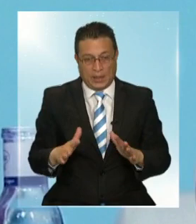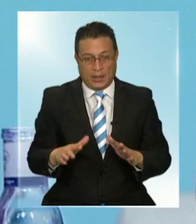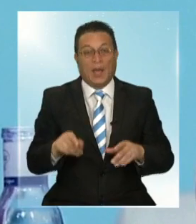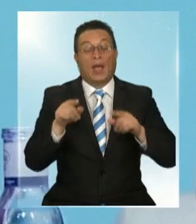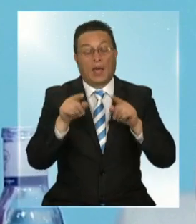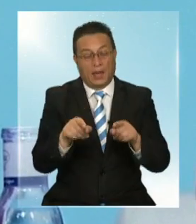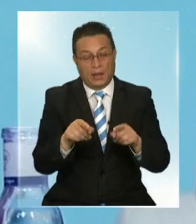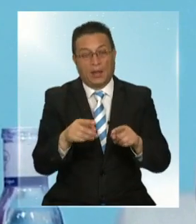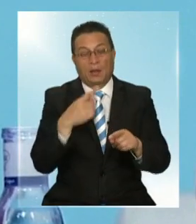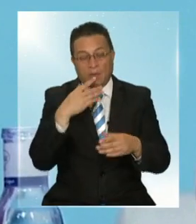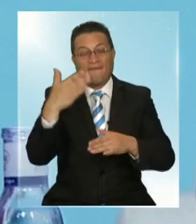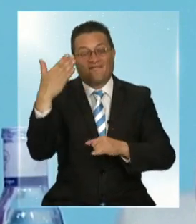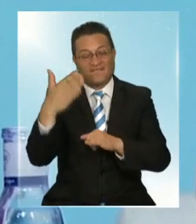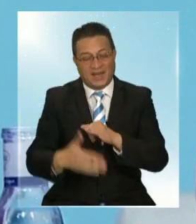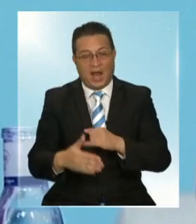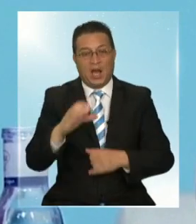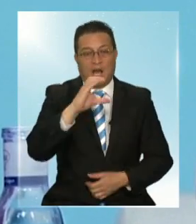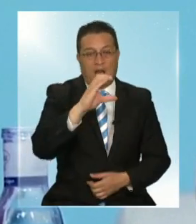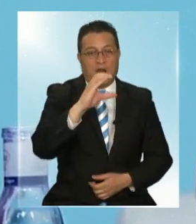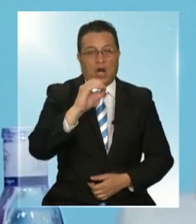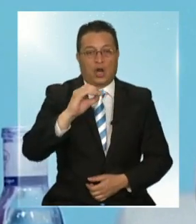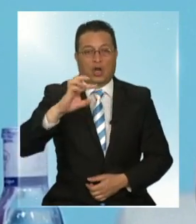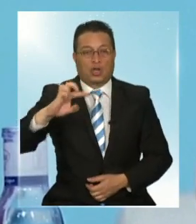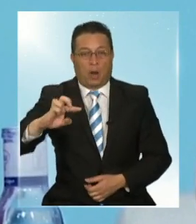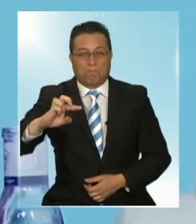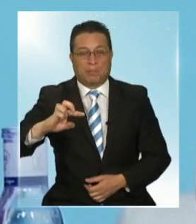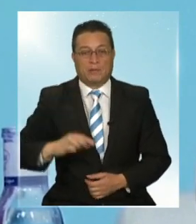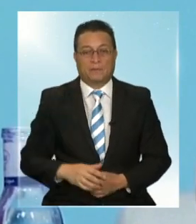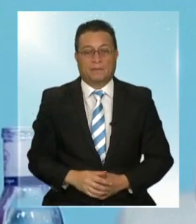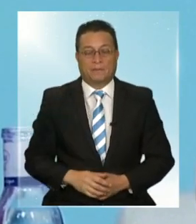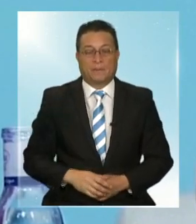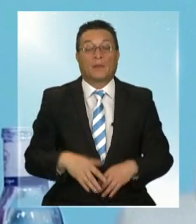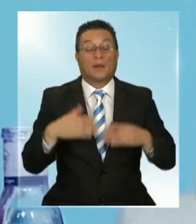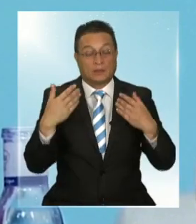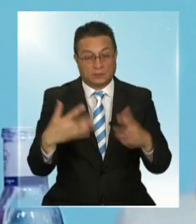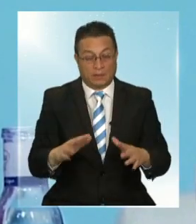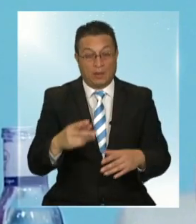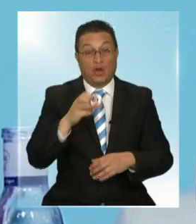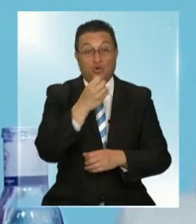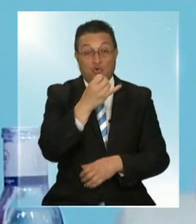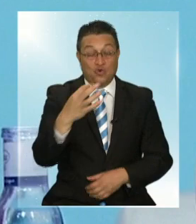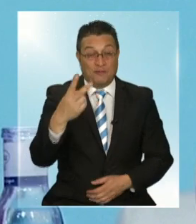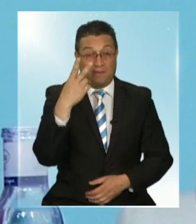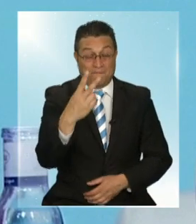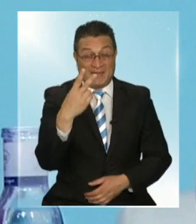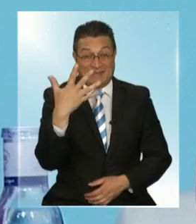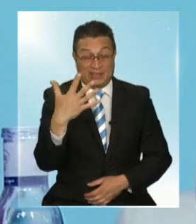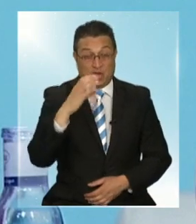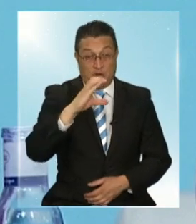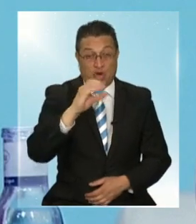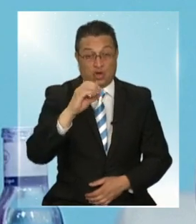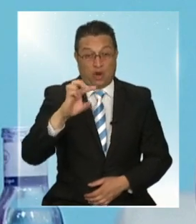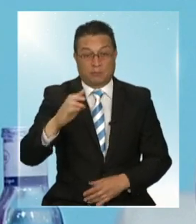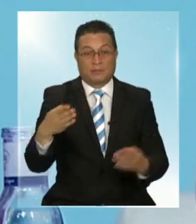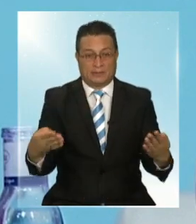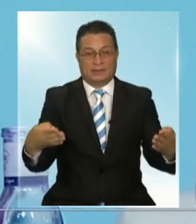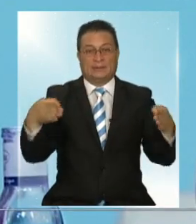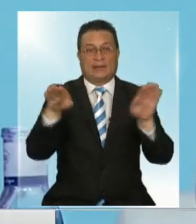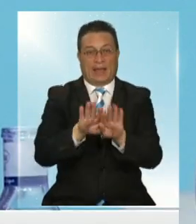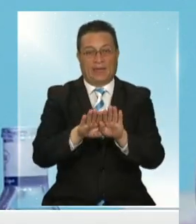esto nos lleva al final de la coppa of the kop hay de creer declaró la 25ª sesión de la conferencia cerrada